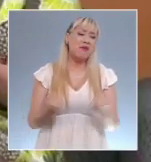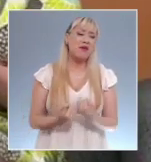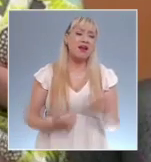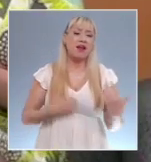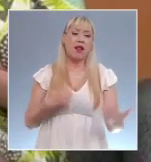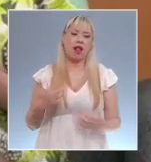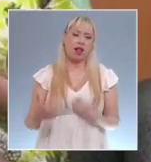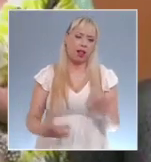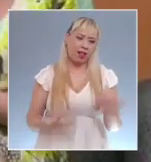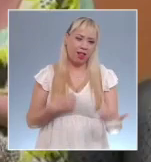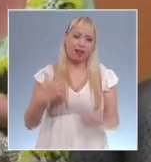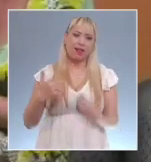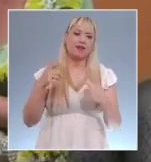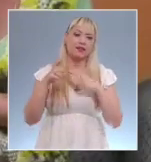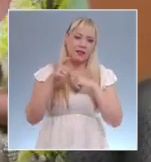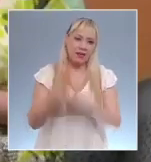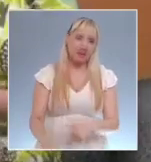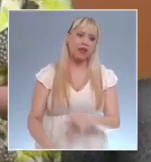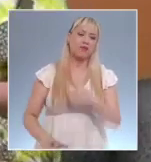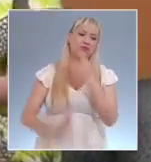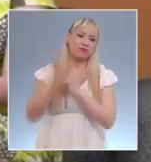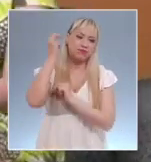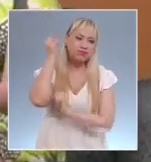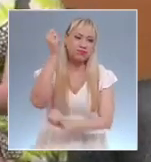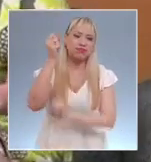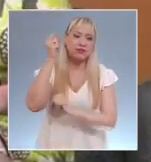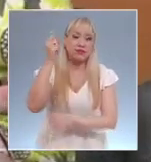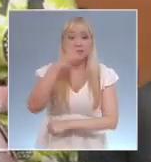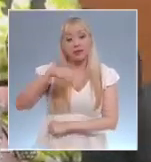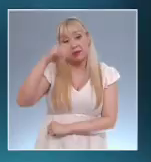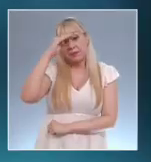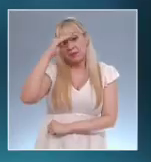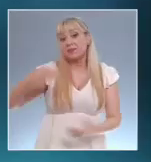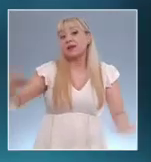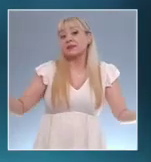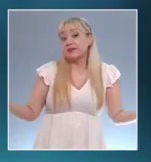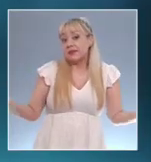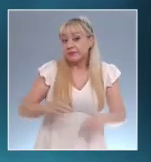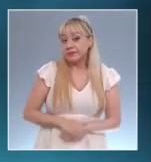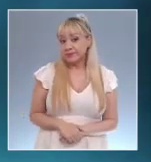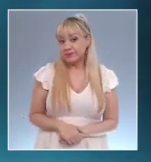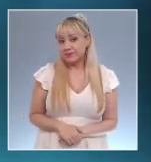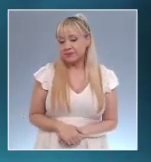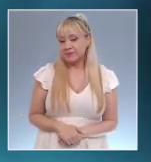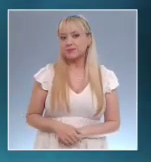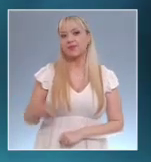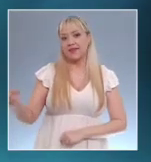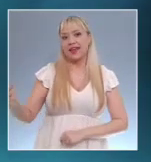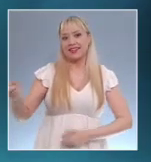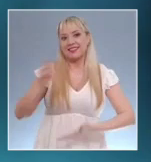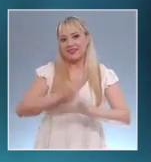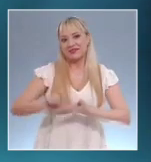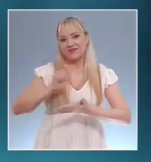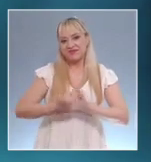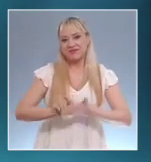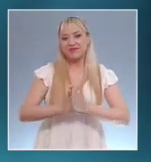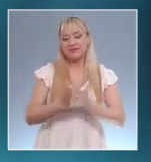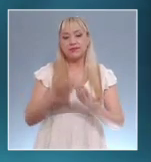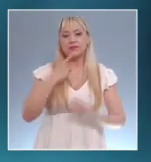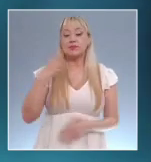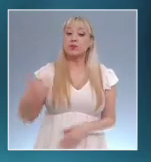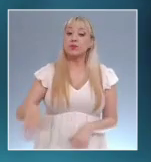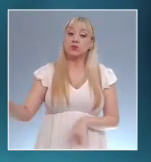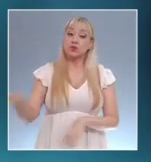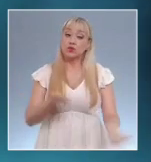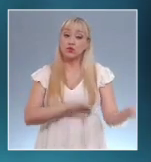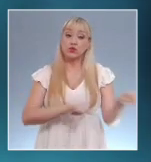pensar. Especialistas en temas feministas y la autora de la obra destacaron el trabajo que realizó Hermila Galindo durante la